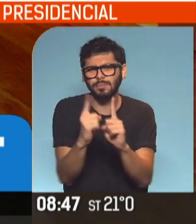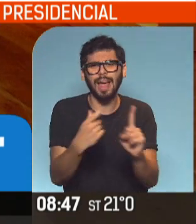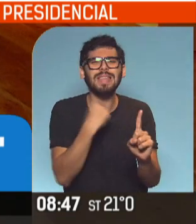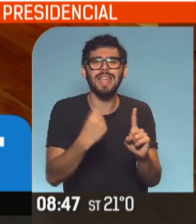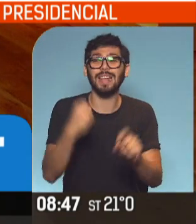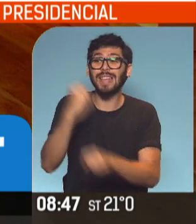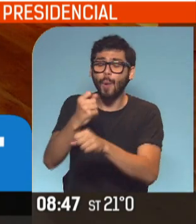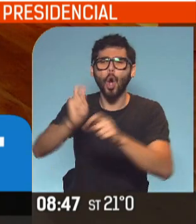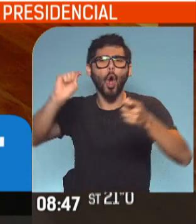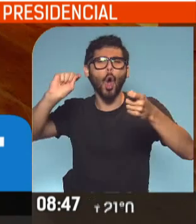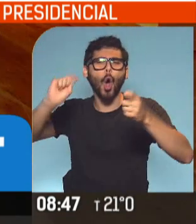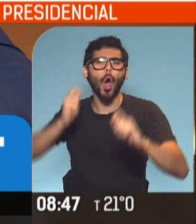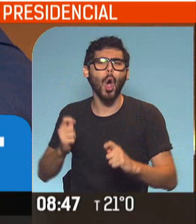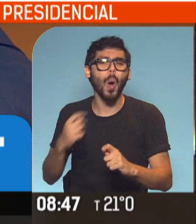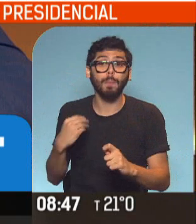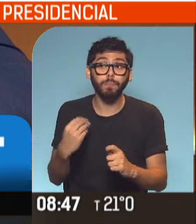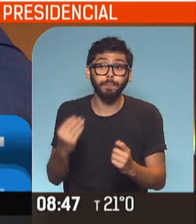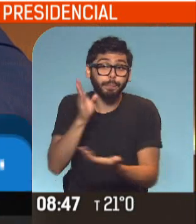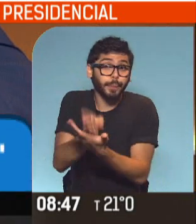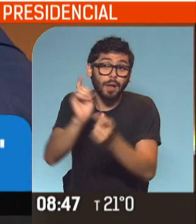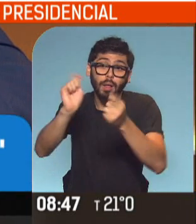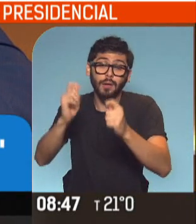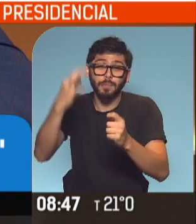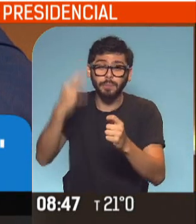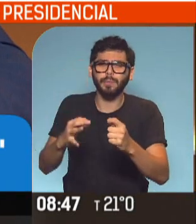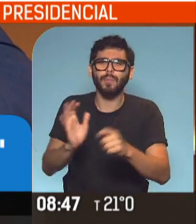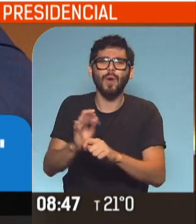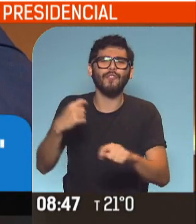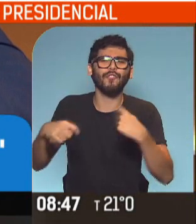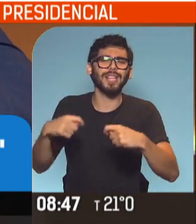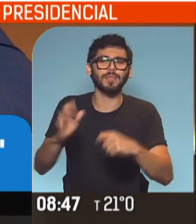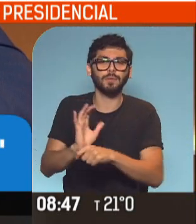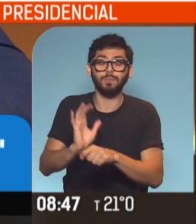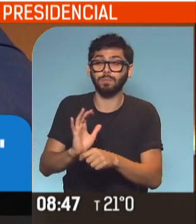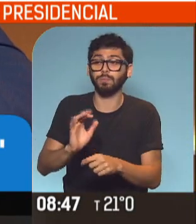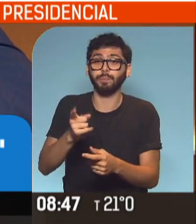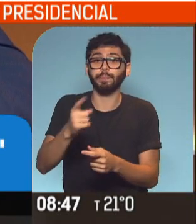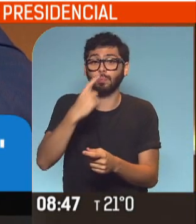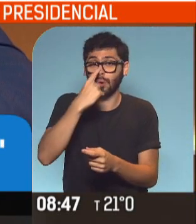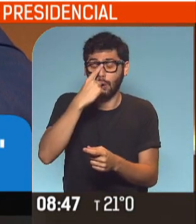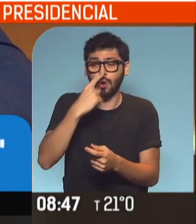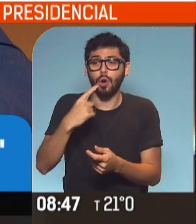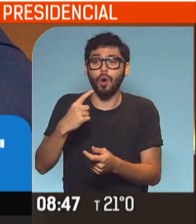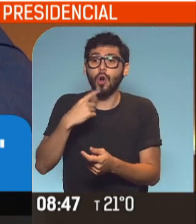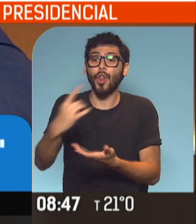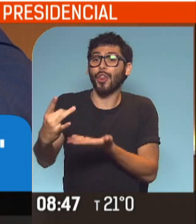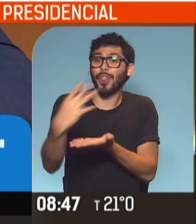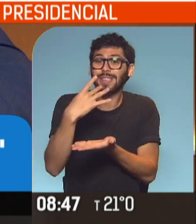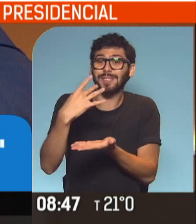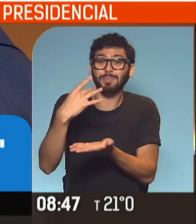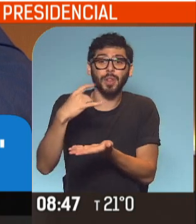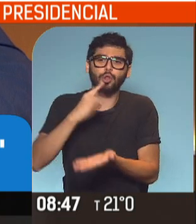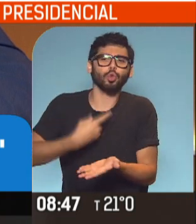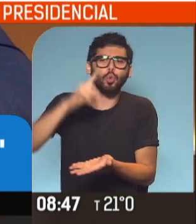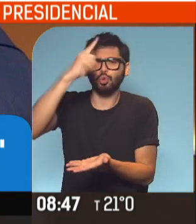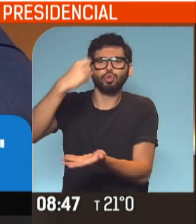laboral total para flexibilizar todo inclusive llegando al punto de la auto indemnización para que puedan contratar y descontratar como